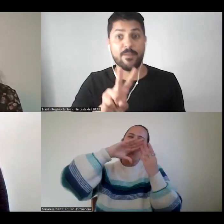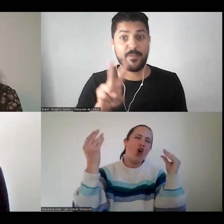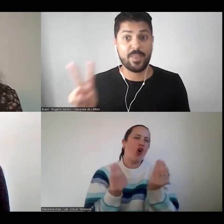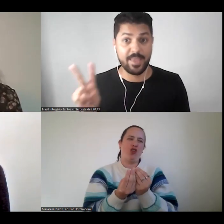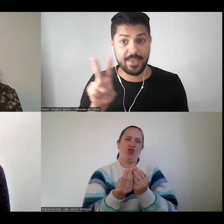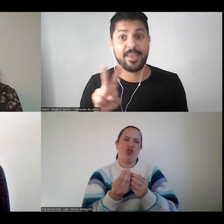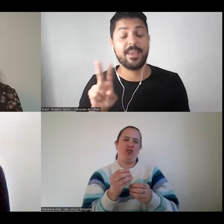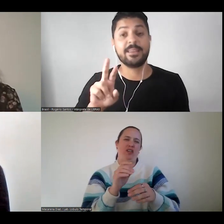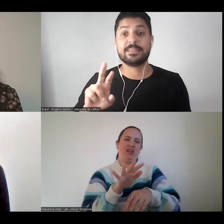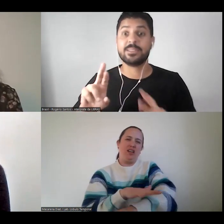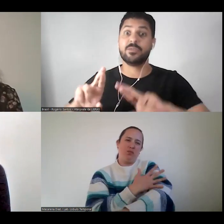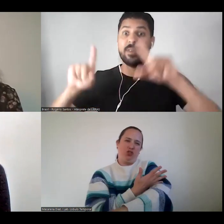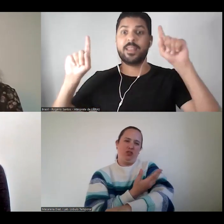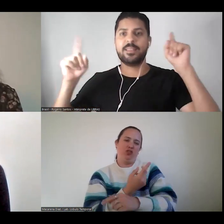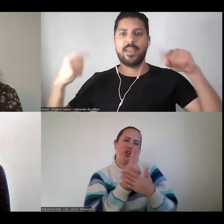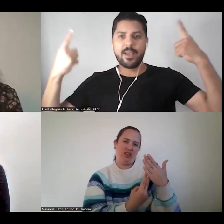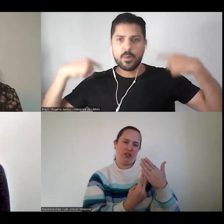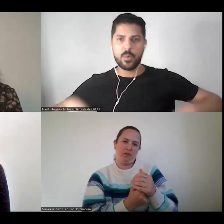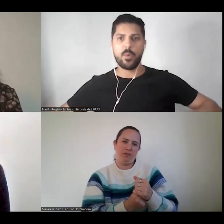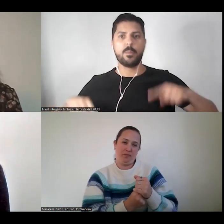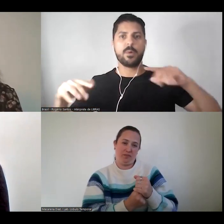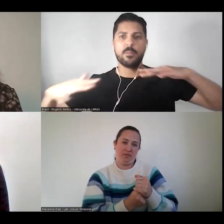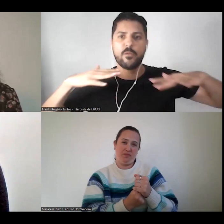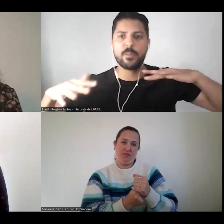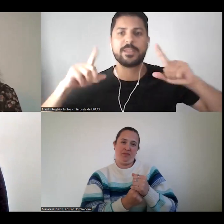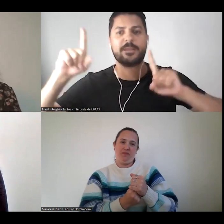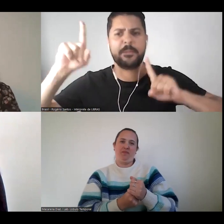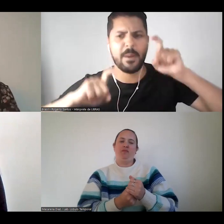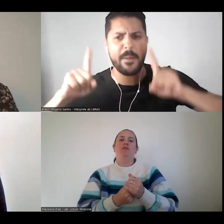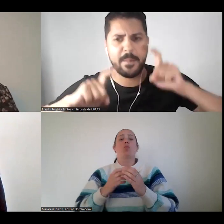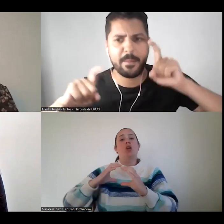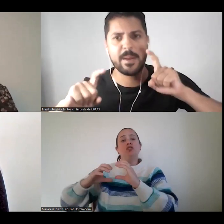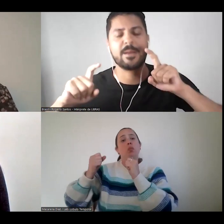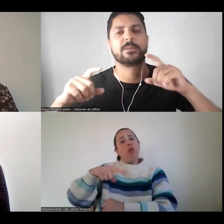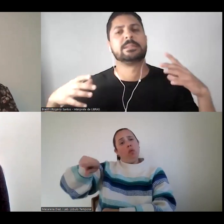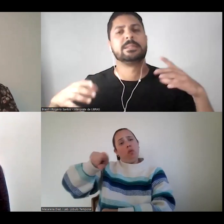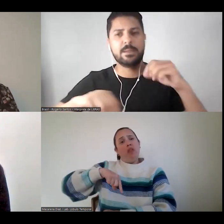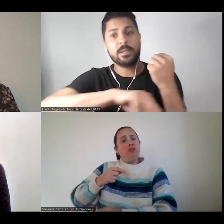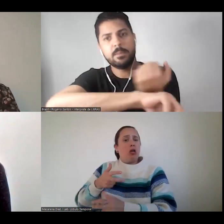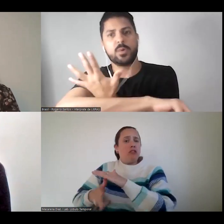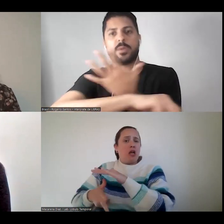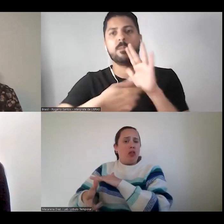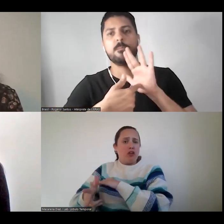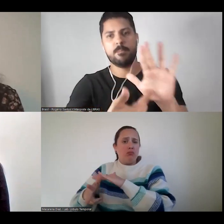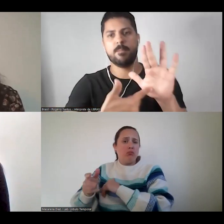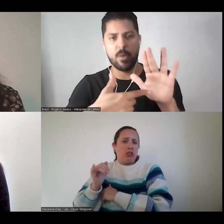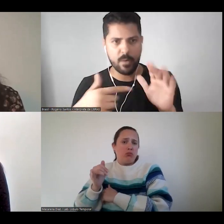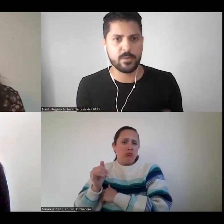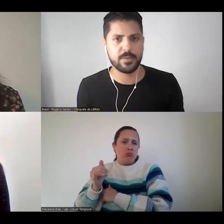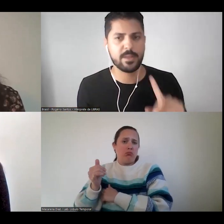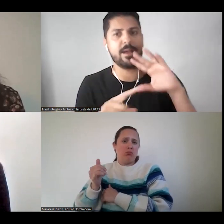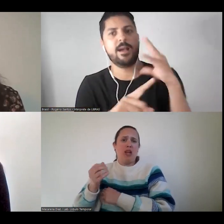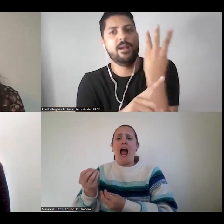a través del cuerpo, a través del movimiento, donde se expresan todas las ideas y las emociones a nivel artístico,